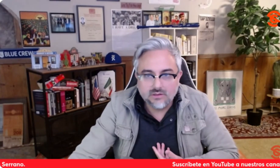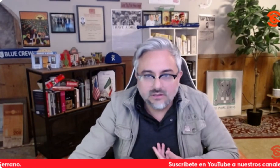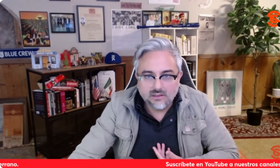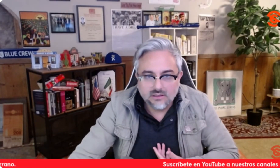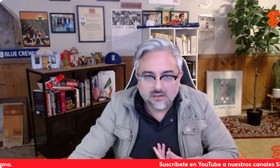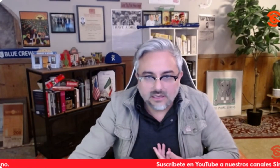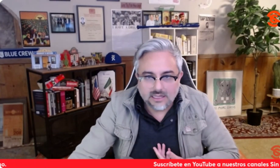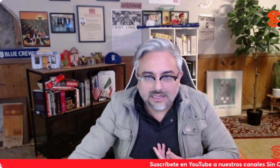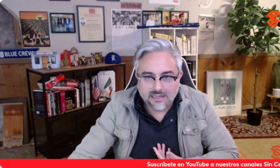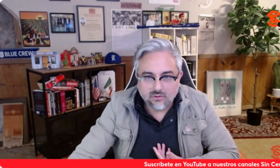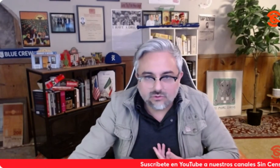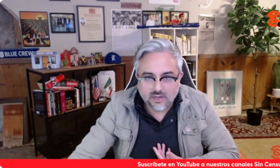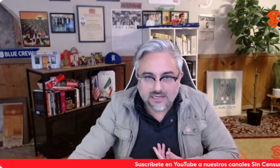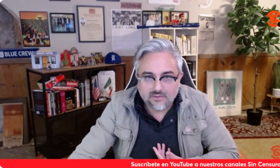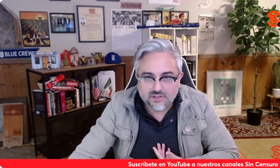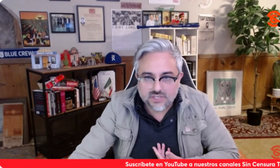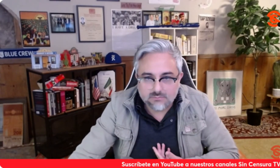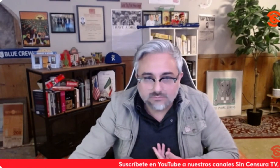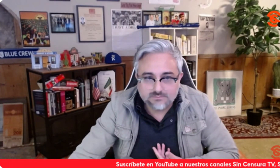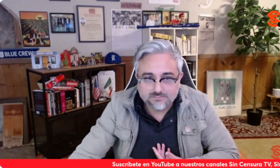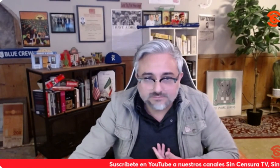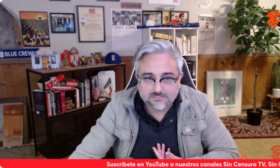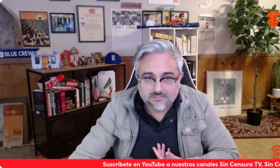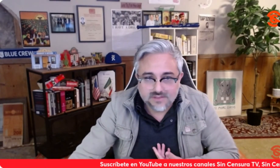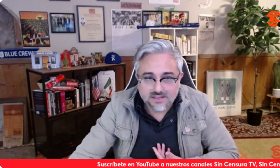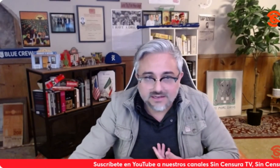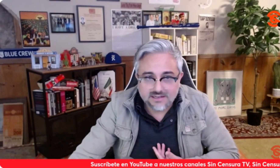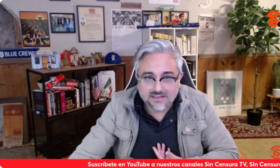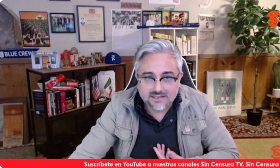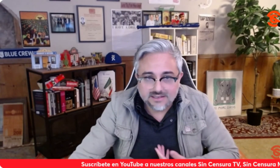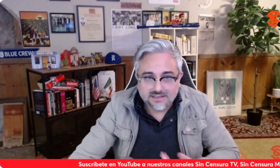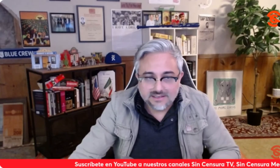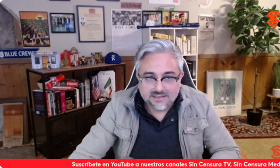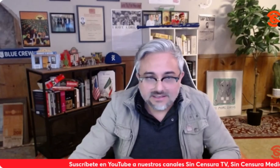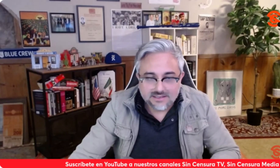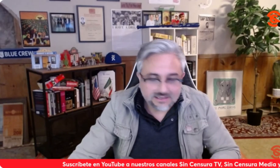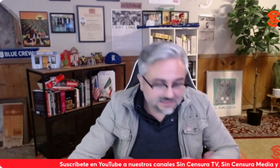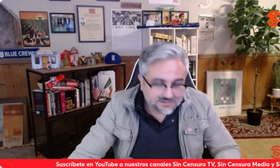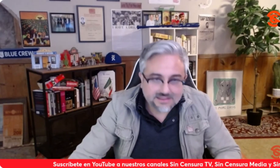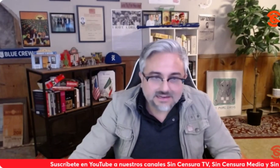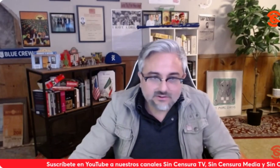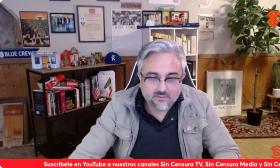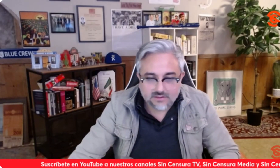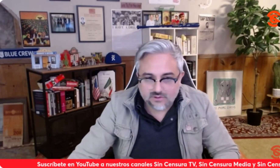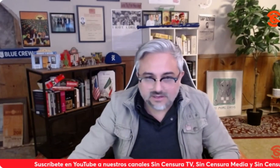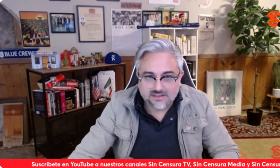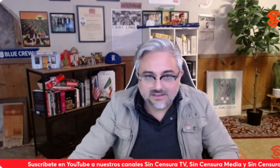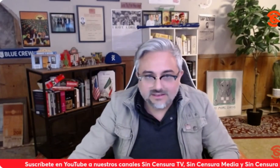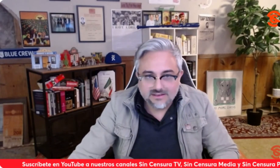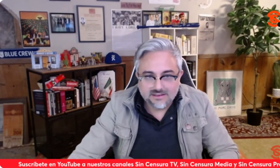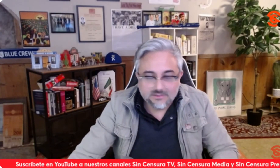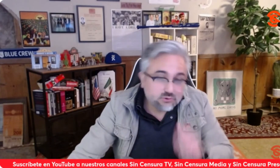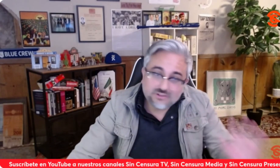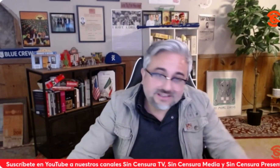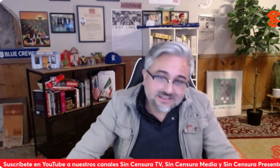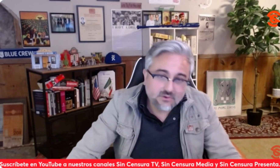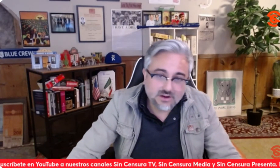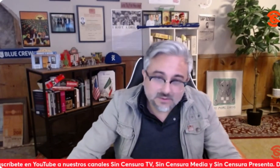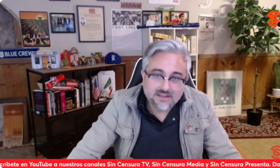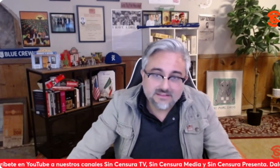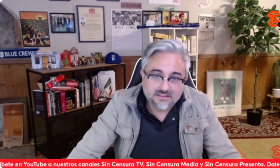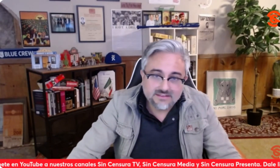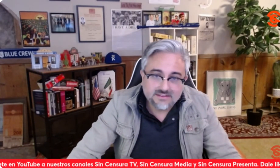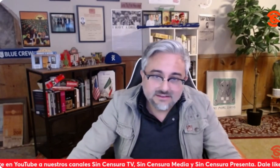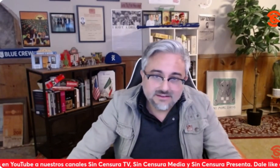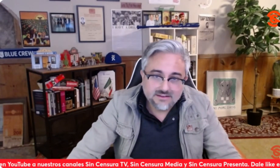servidor, la doctora Claudia Sheinbaum le dice a Dalila Escolar que es mucho cinismo,